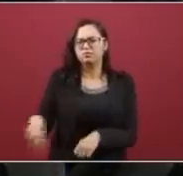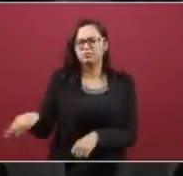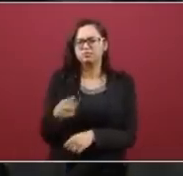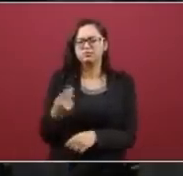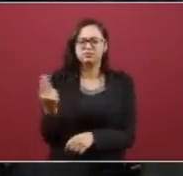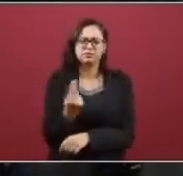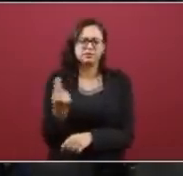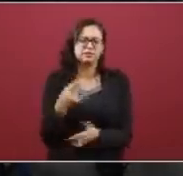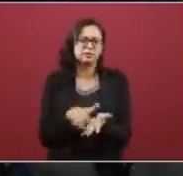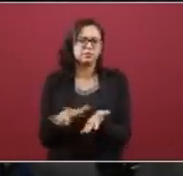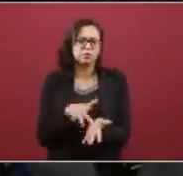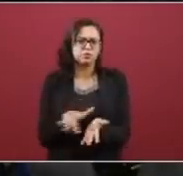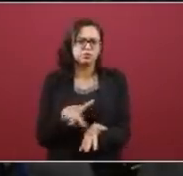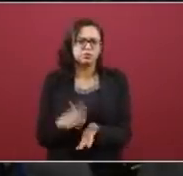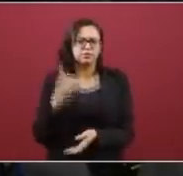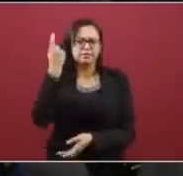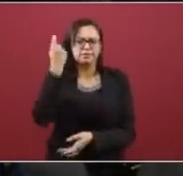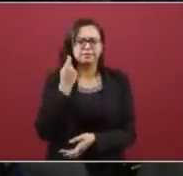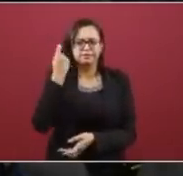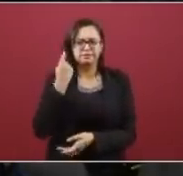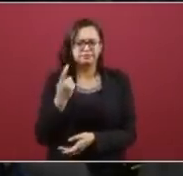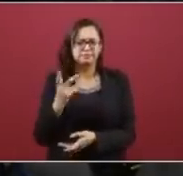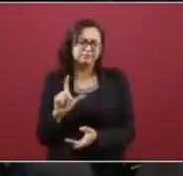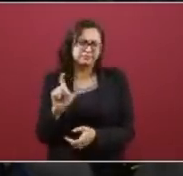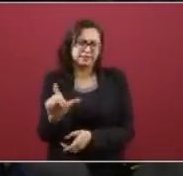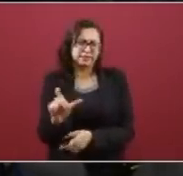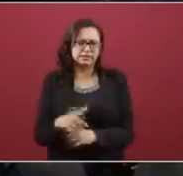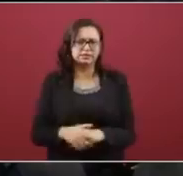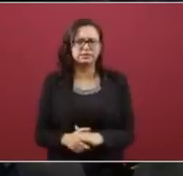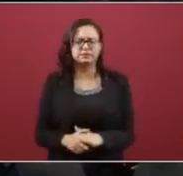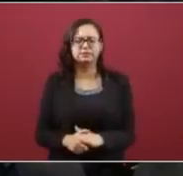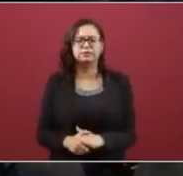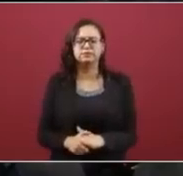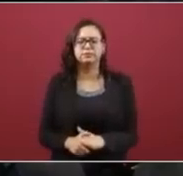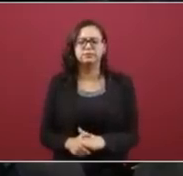con lo que se les da a través de esta tarjeta.